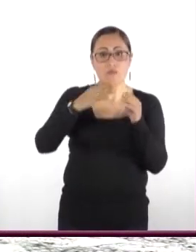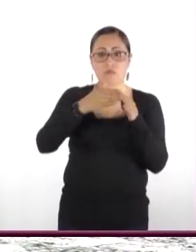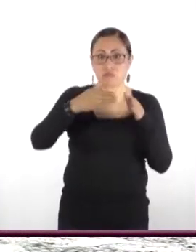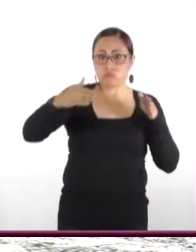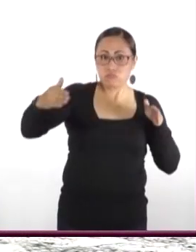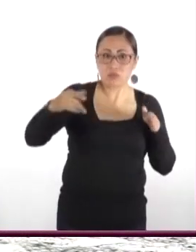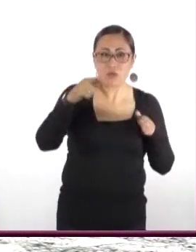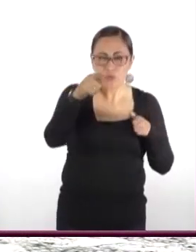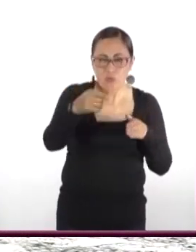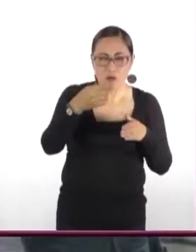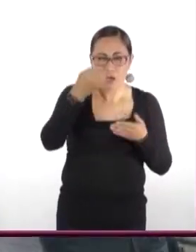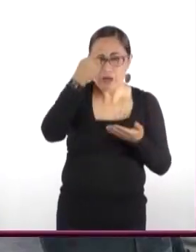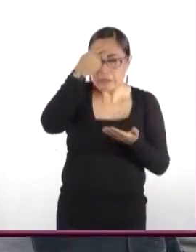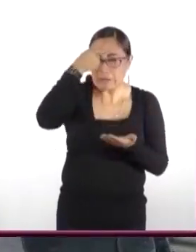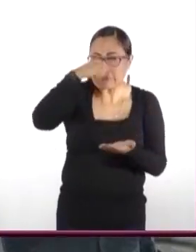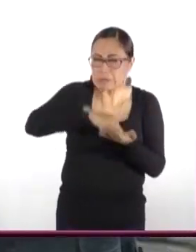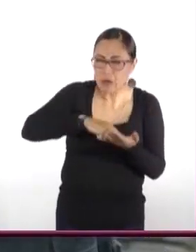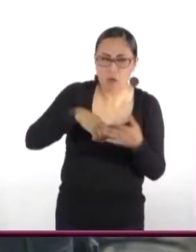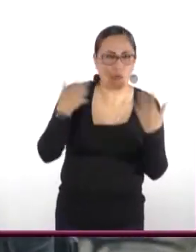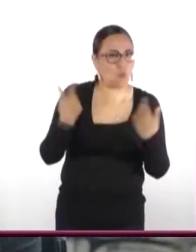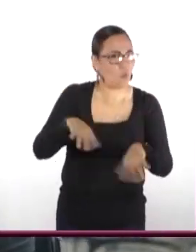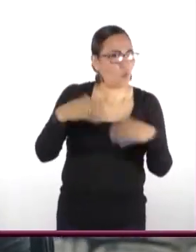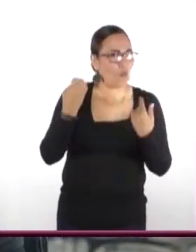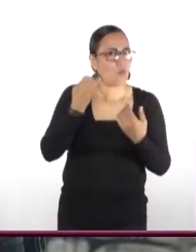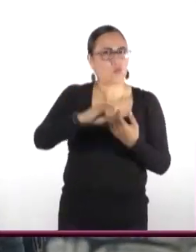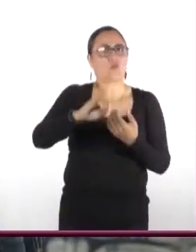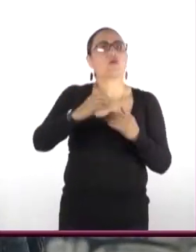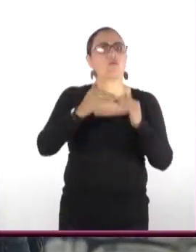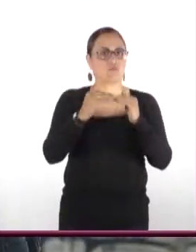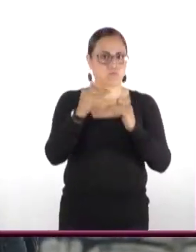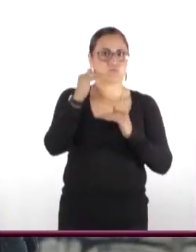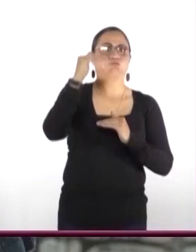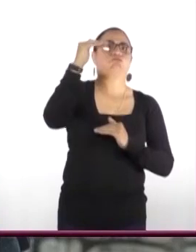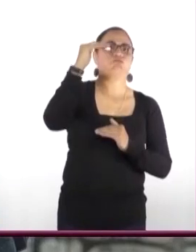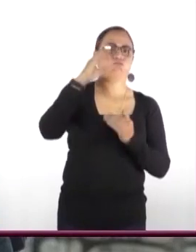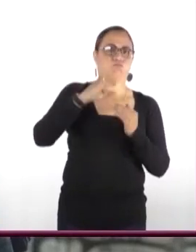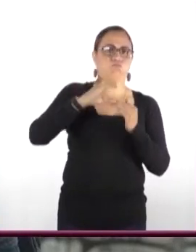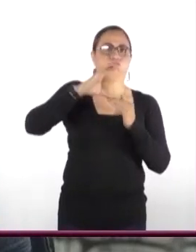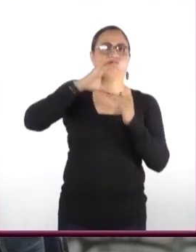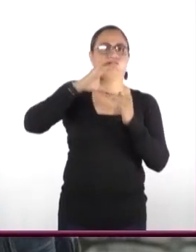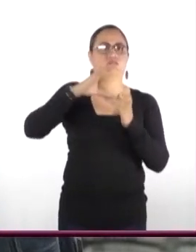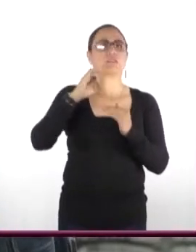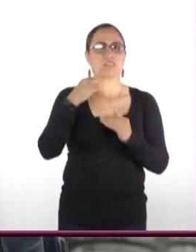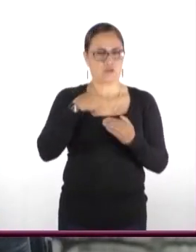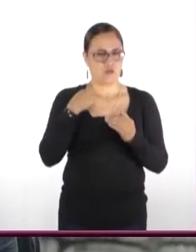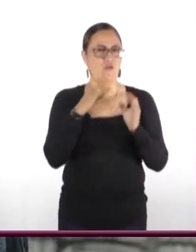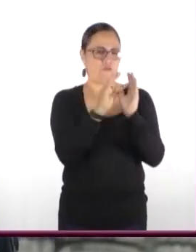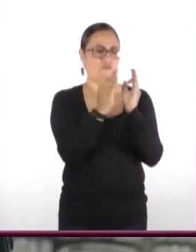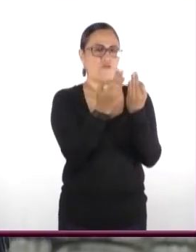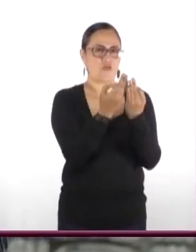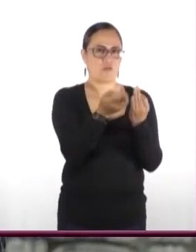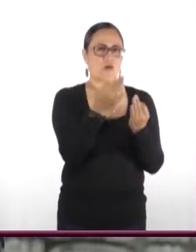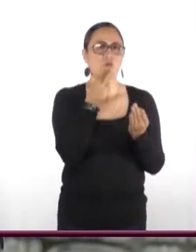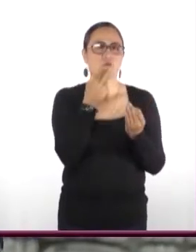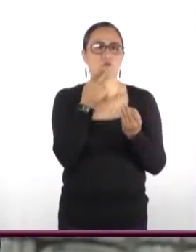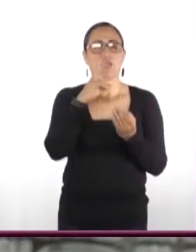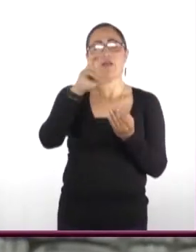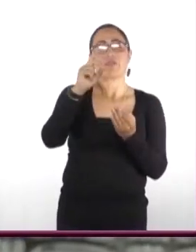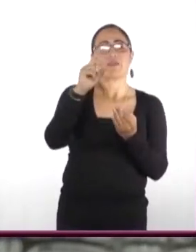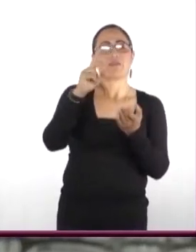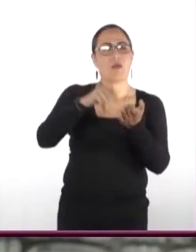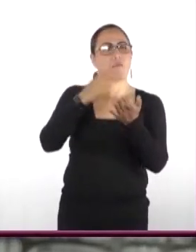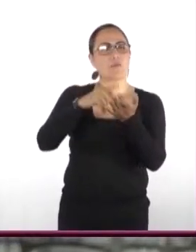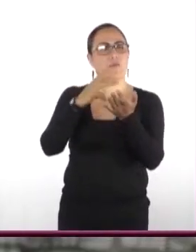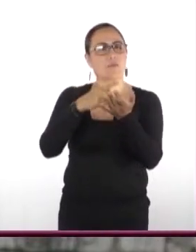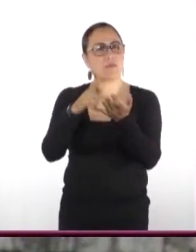1 kilómetro. ¡Wow! Sí, el monstruito crece y crece. A ver, déjame hacer cuentas a mí. Para 30